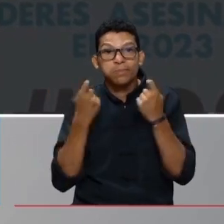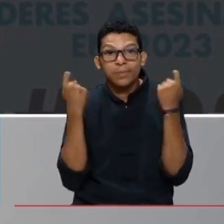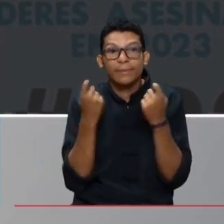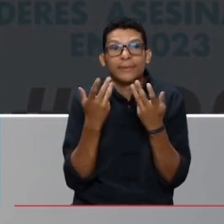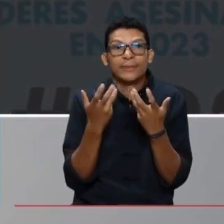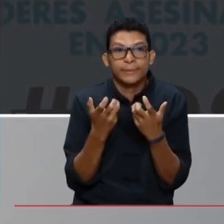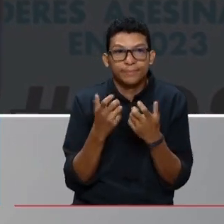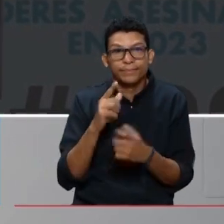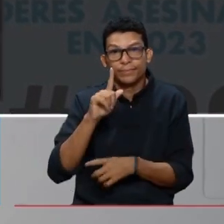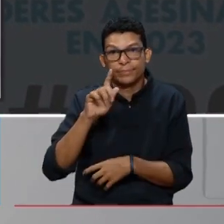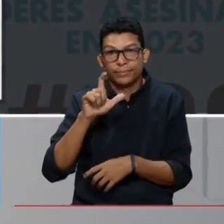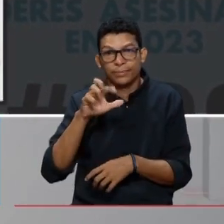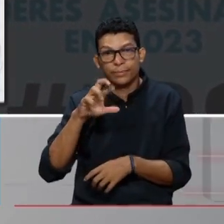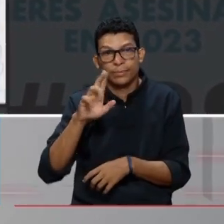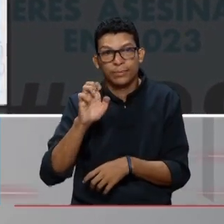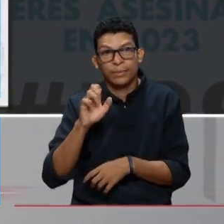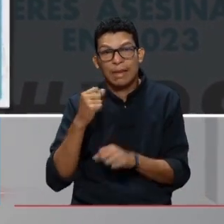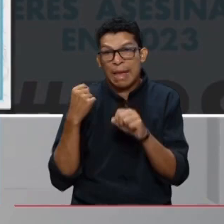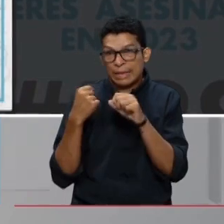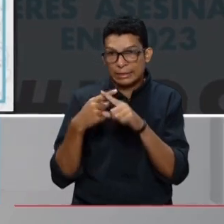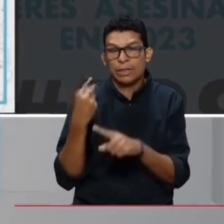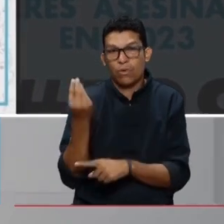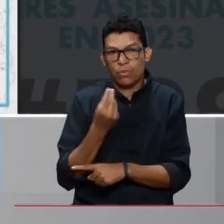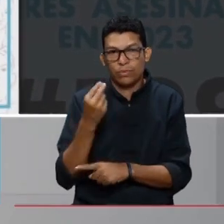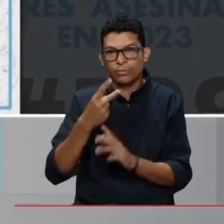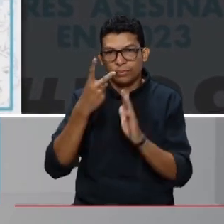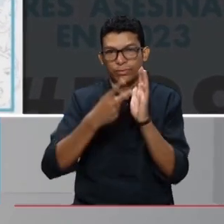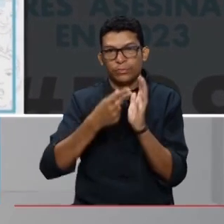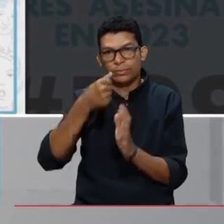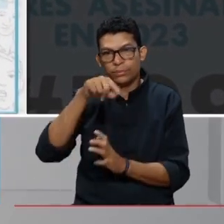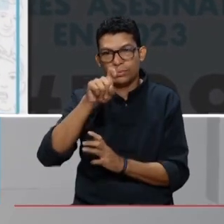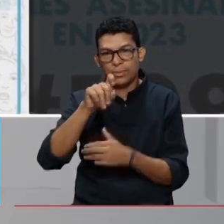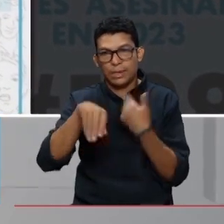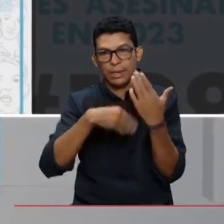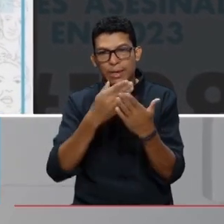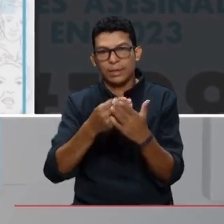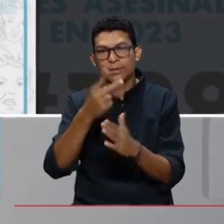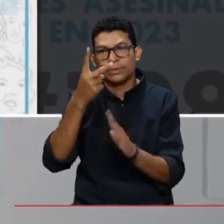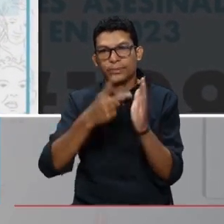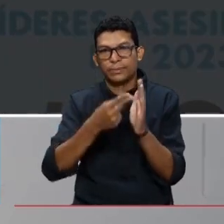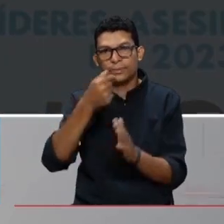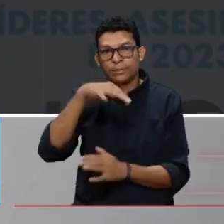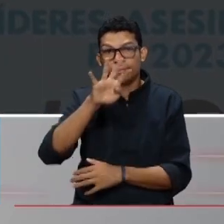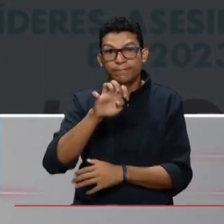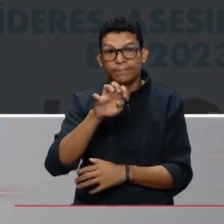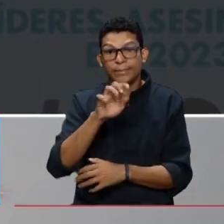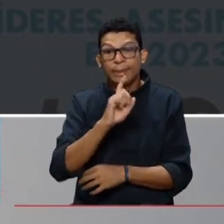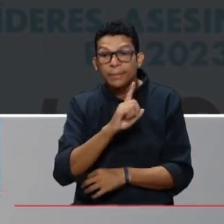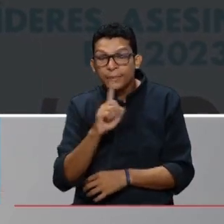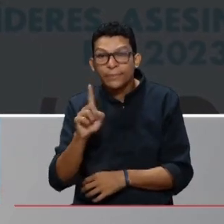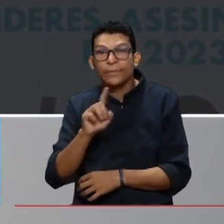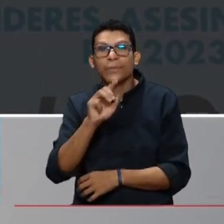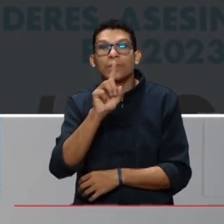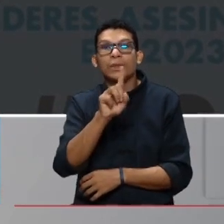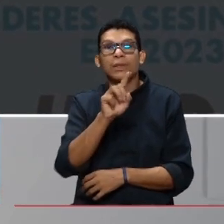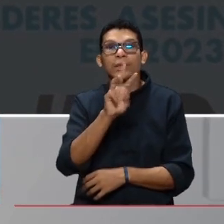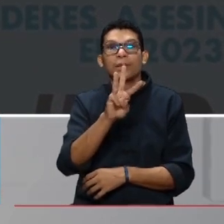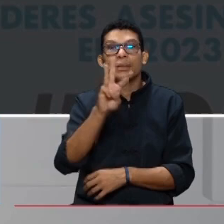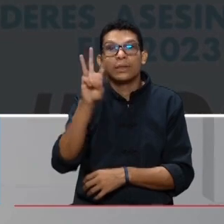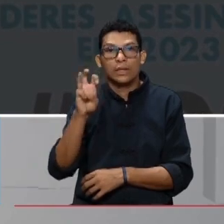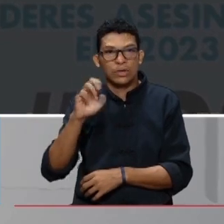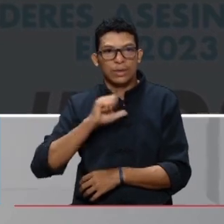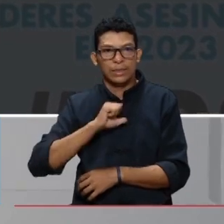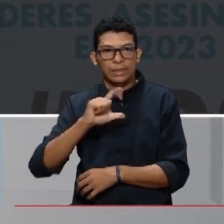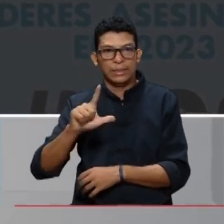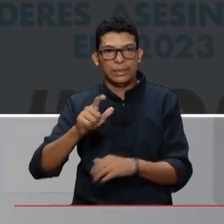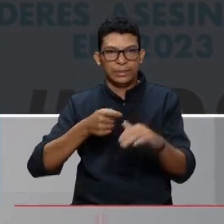fue además concejal de ese municipio en el periodo 2016-2019. Con él, escuchen, ya son 138 los líderes